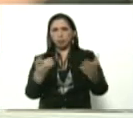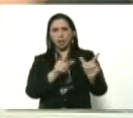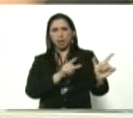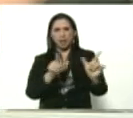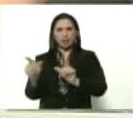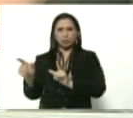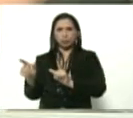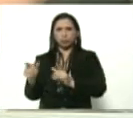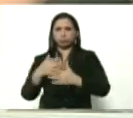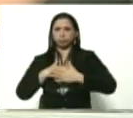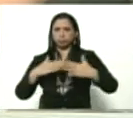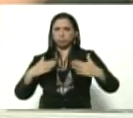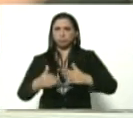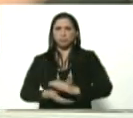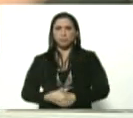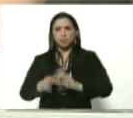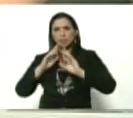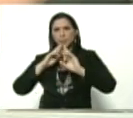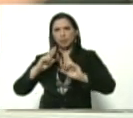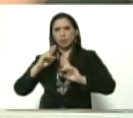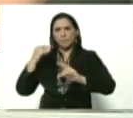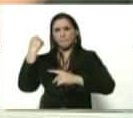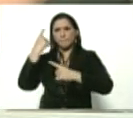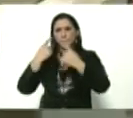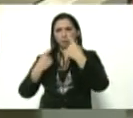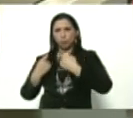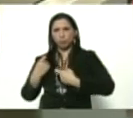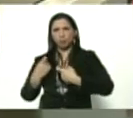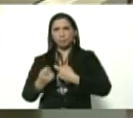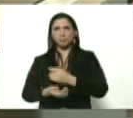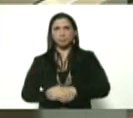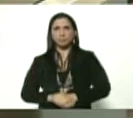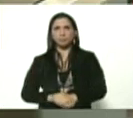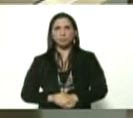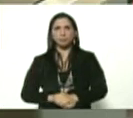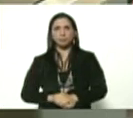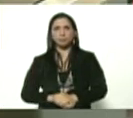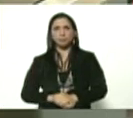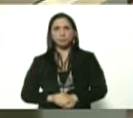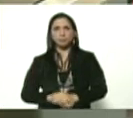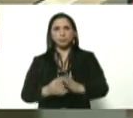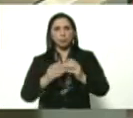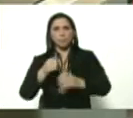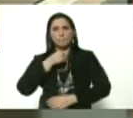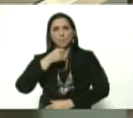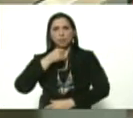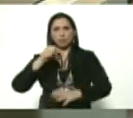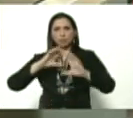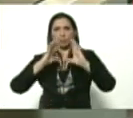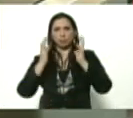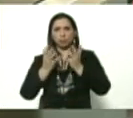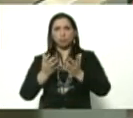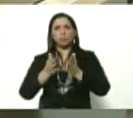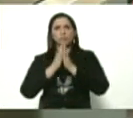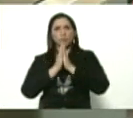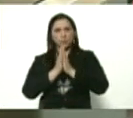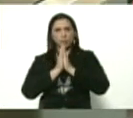dispuesto a responder las preguntas de los corresponsales en el mundo. Yo les